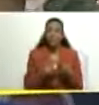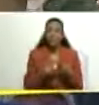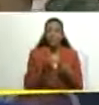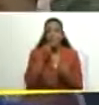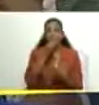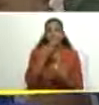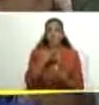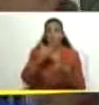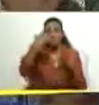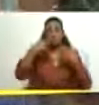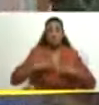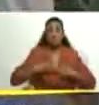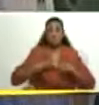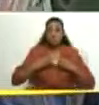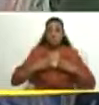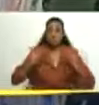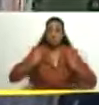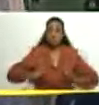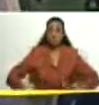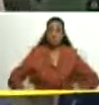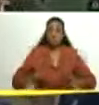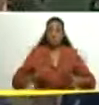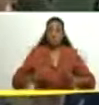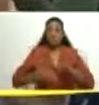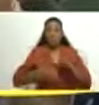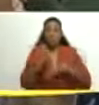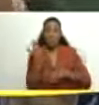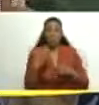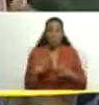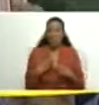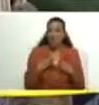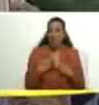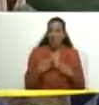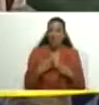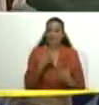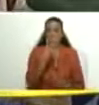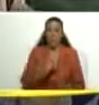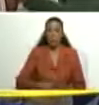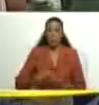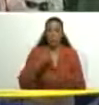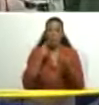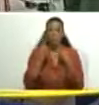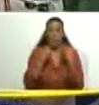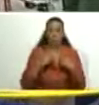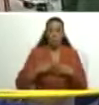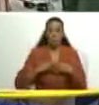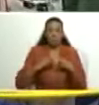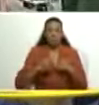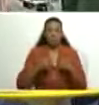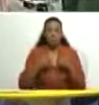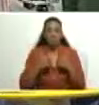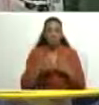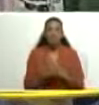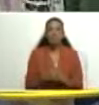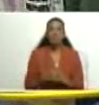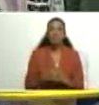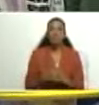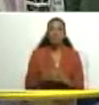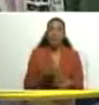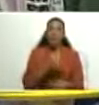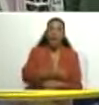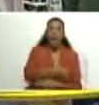bien bonito, camisa a la moda, camisa colorida, el arco